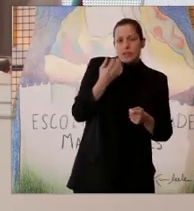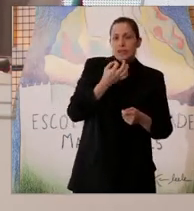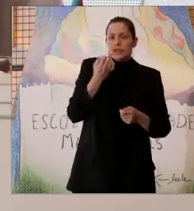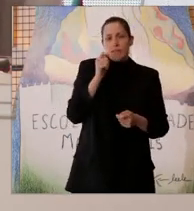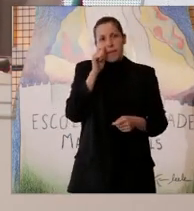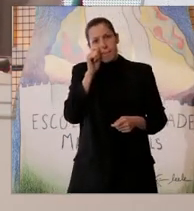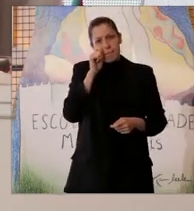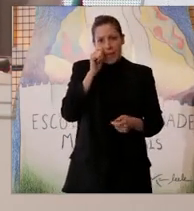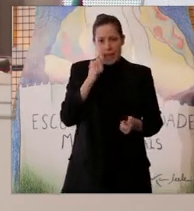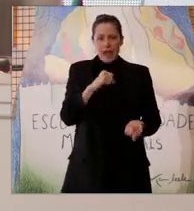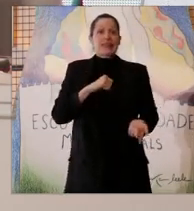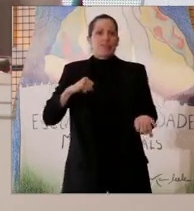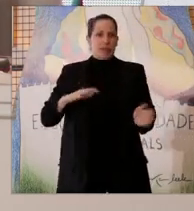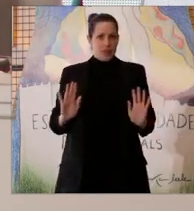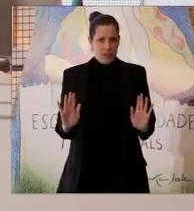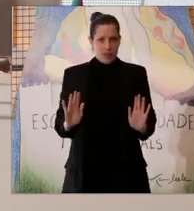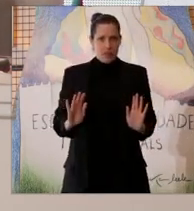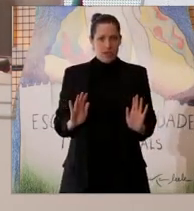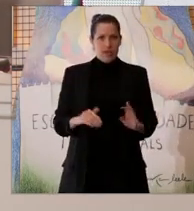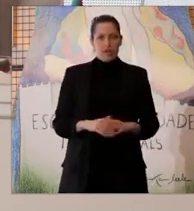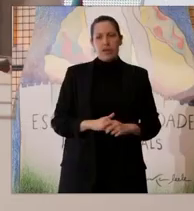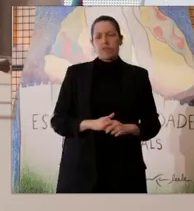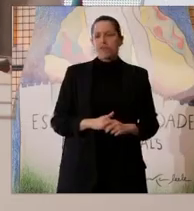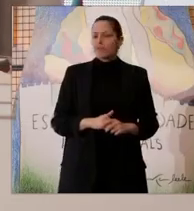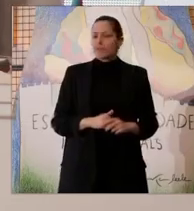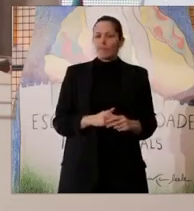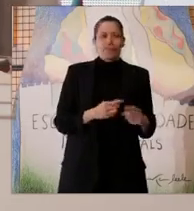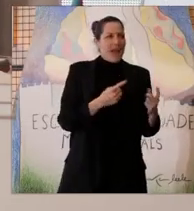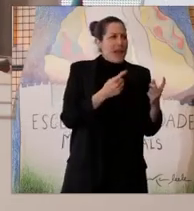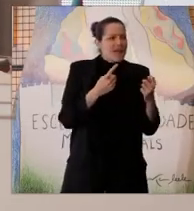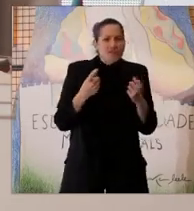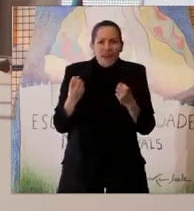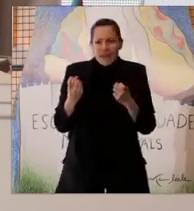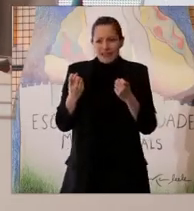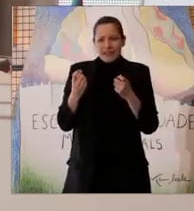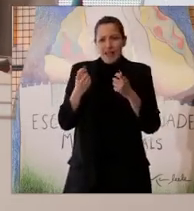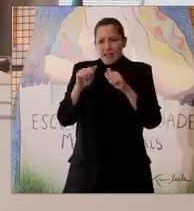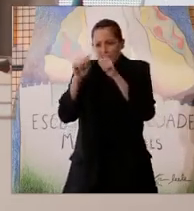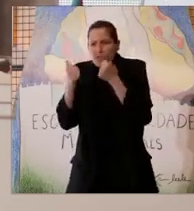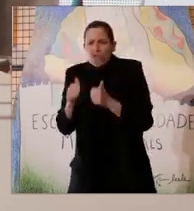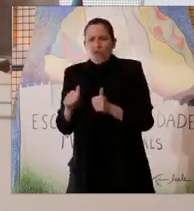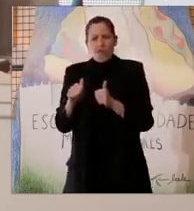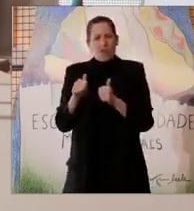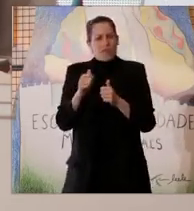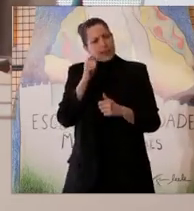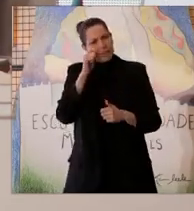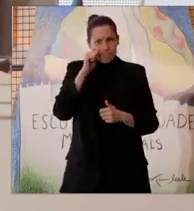independientes debería tener tenemos una falta absoluta de mecanismos de control del periodismo